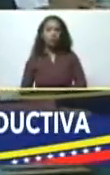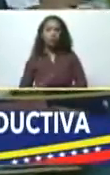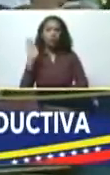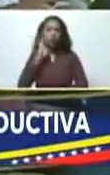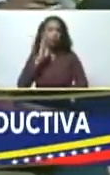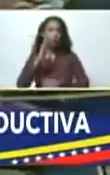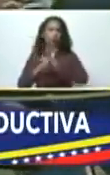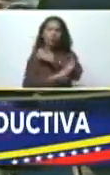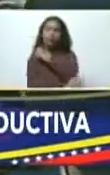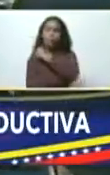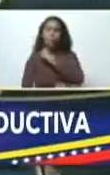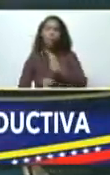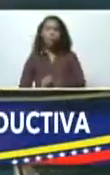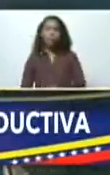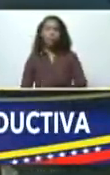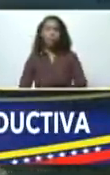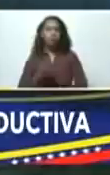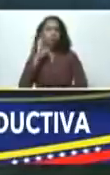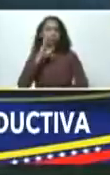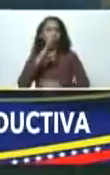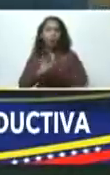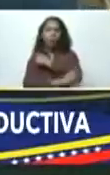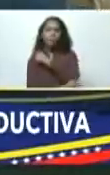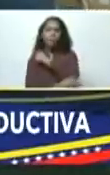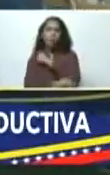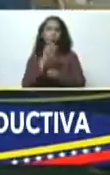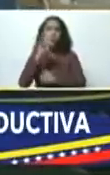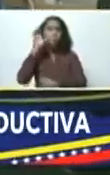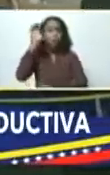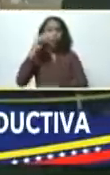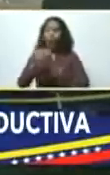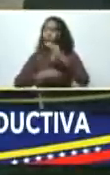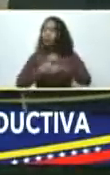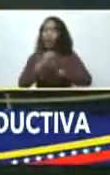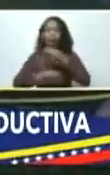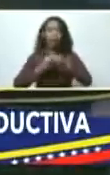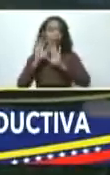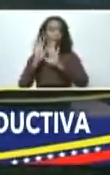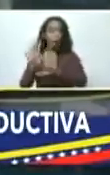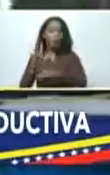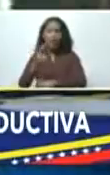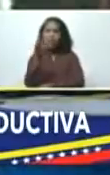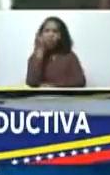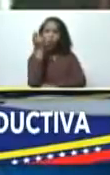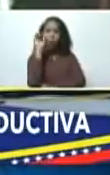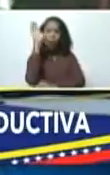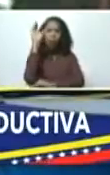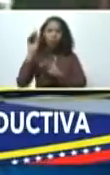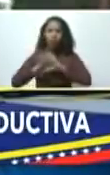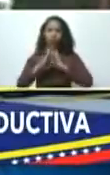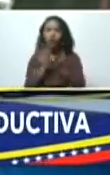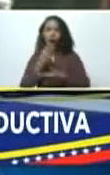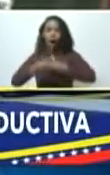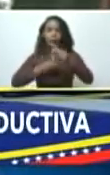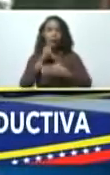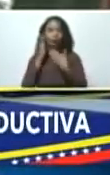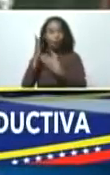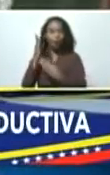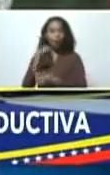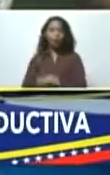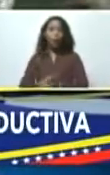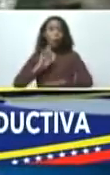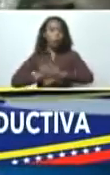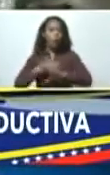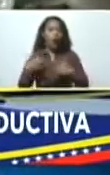Criminales, criminales. A un país no se le hace eso. A ningún país del mundo se le hace esto. Porque los